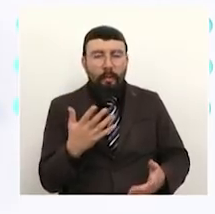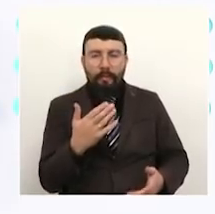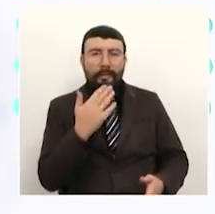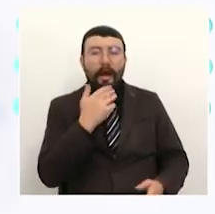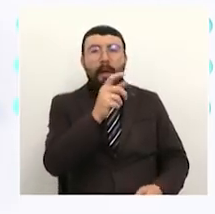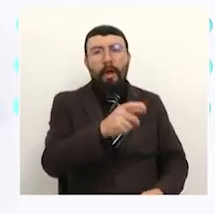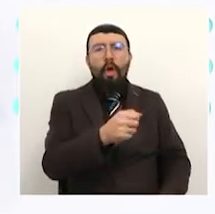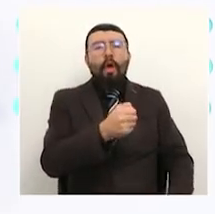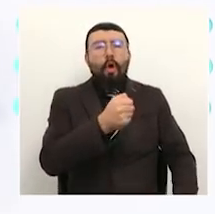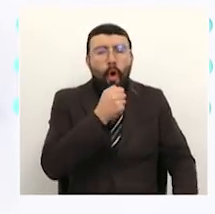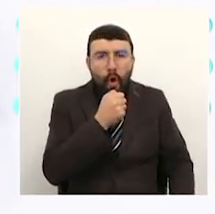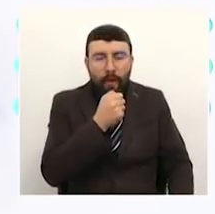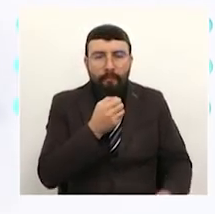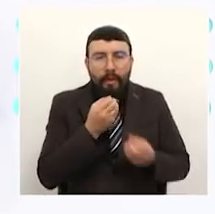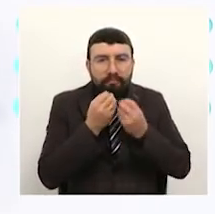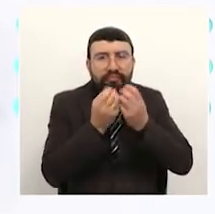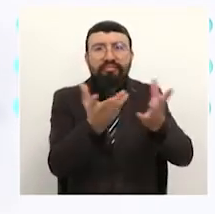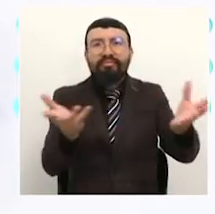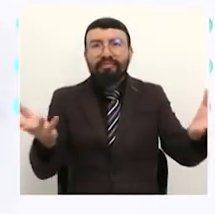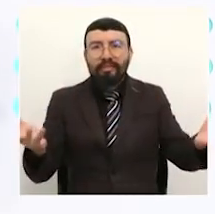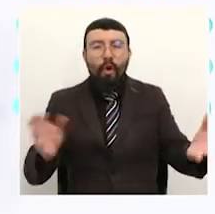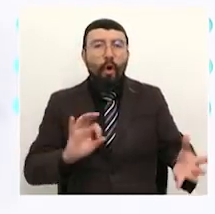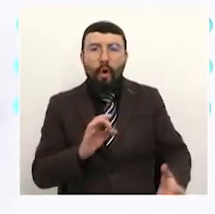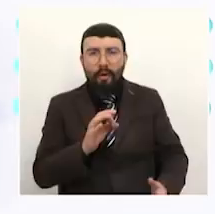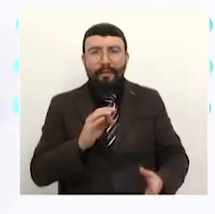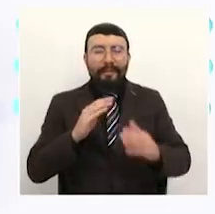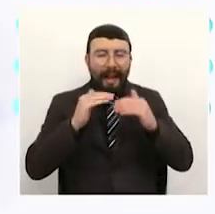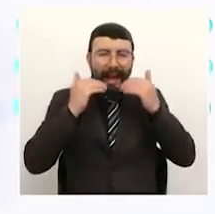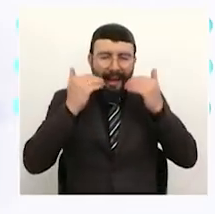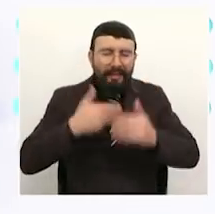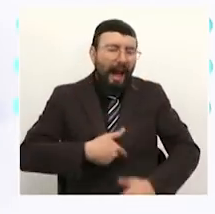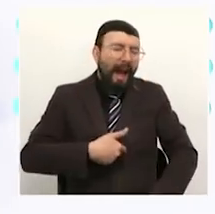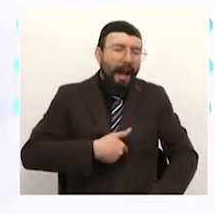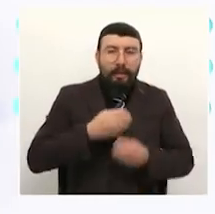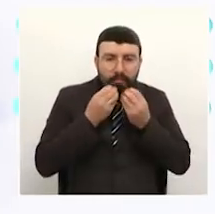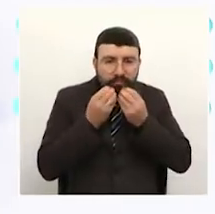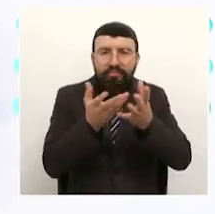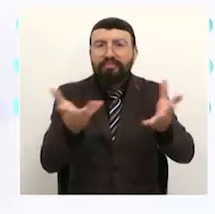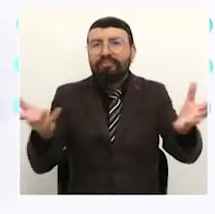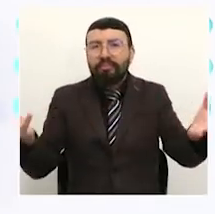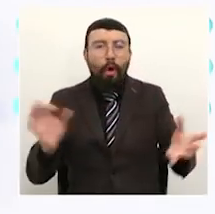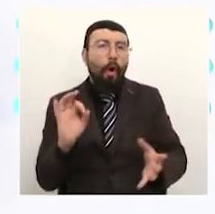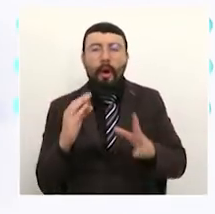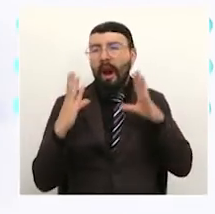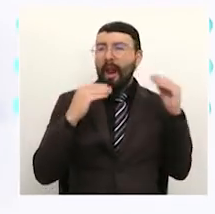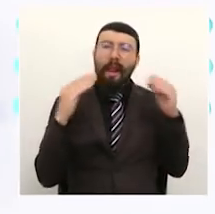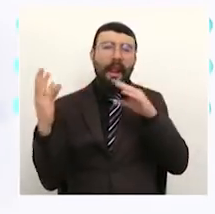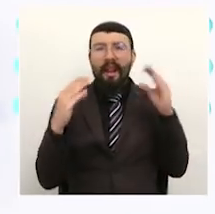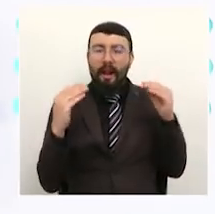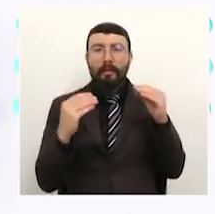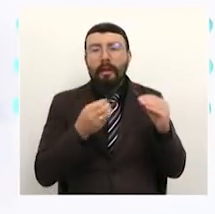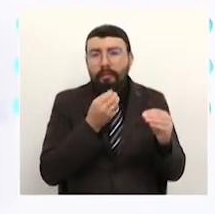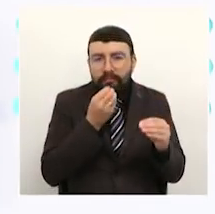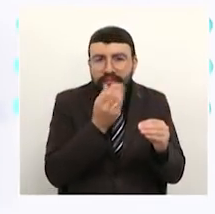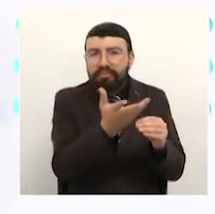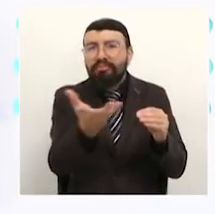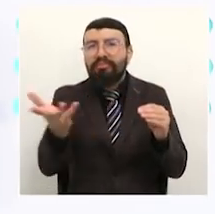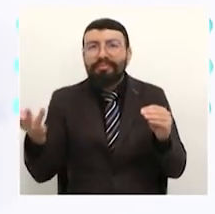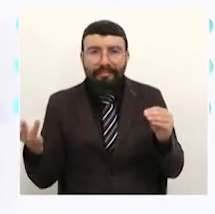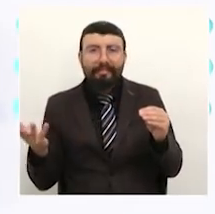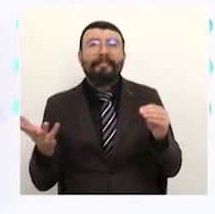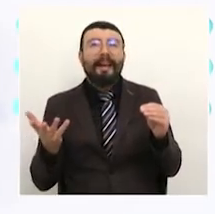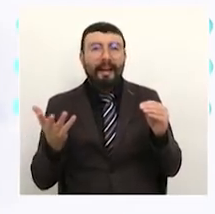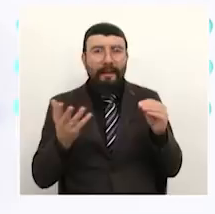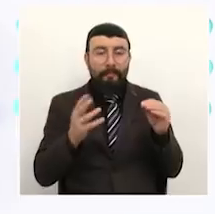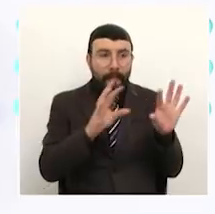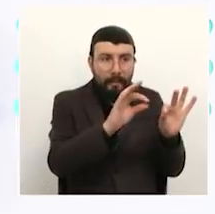todos hablo canto me río en fin puedo transmitir tuberculosis y yo soy fácil y ferb a qué quiere decir eso que dentro